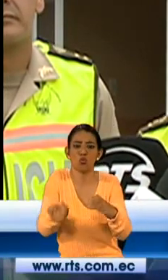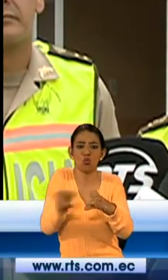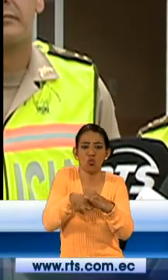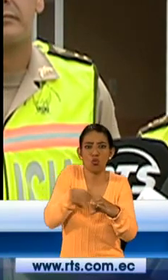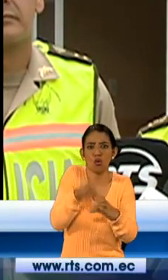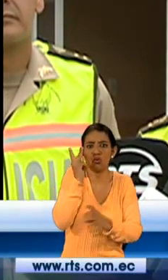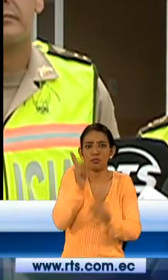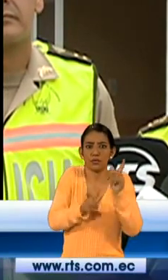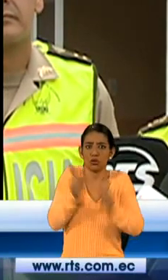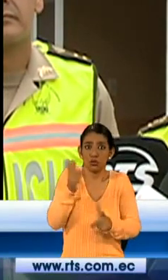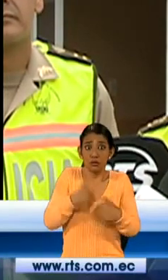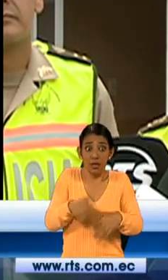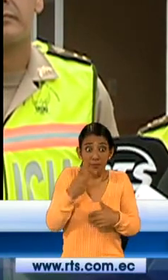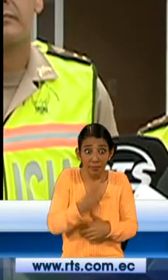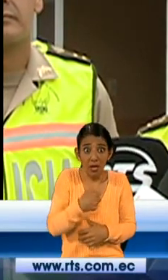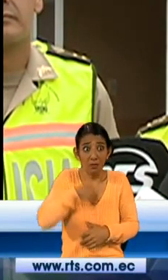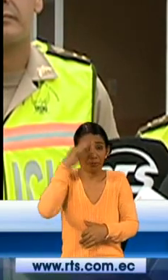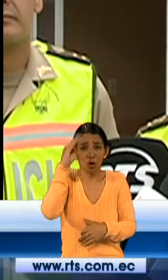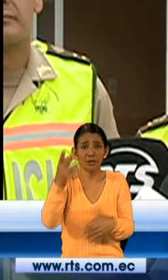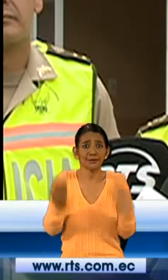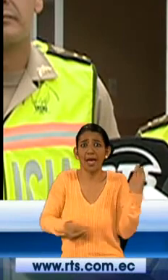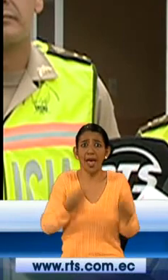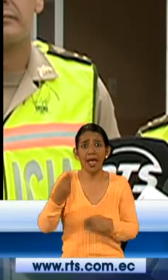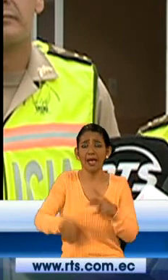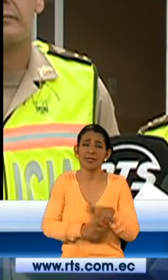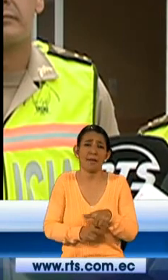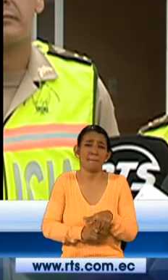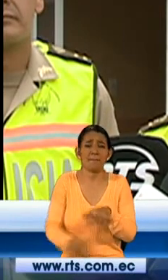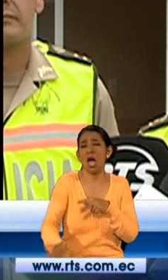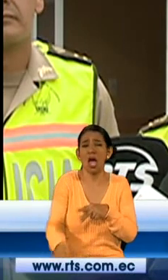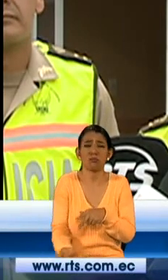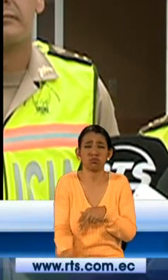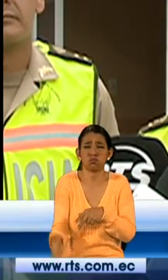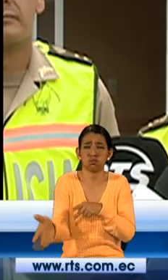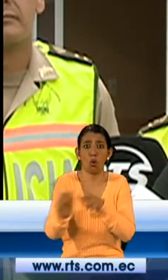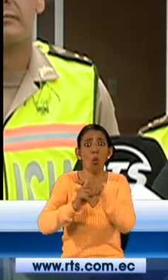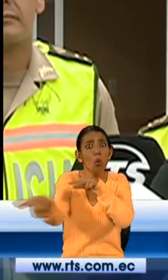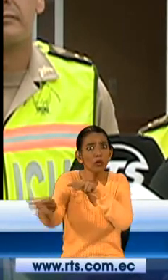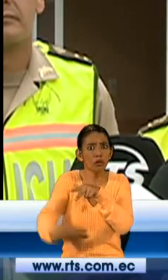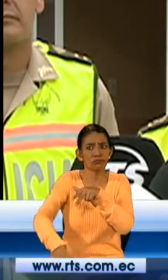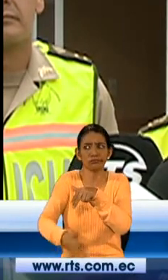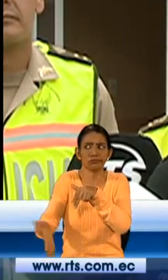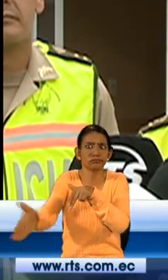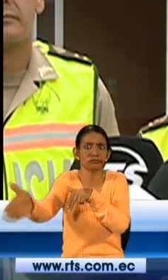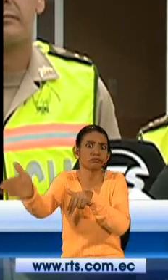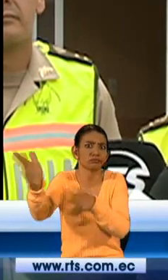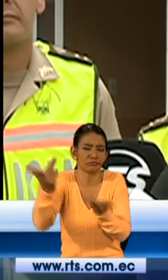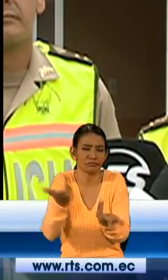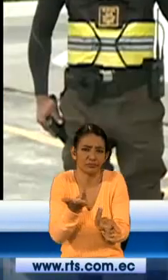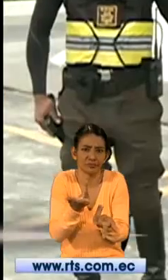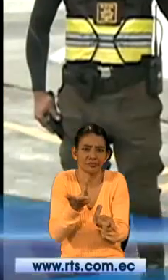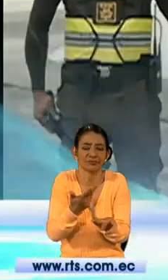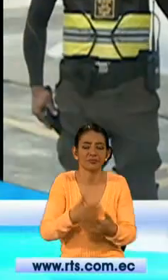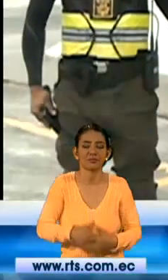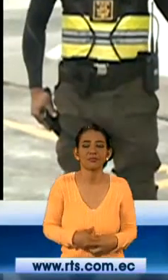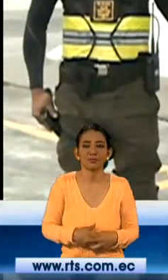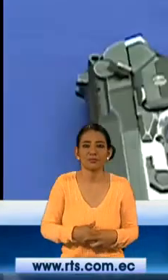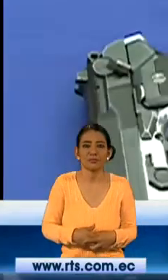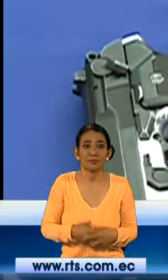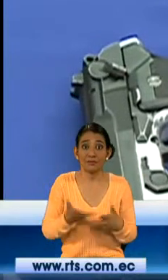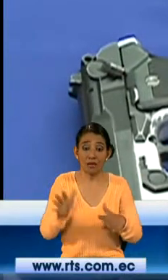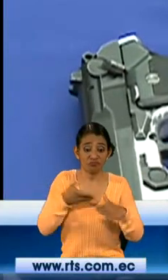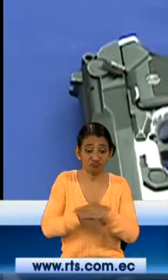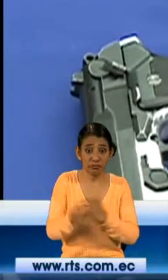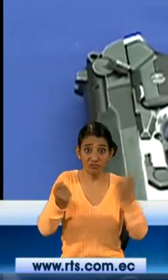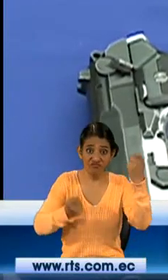Al ver la presencia policial, ellos van en precipitada huida. Al ser registrado se encontró un